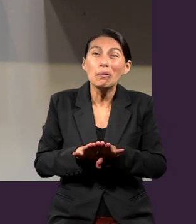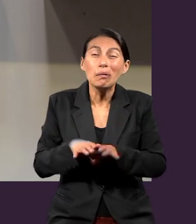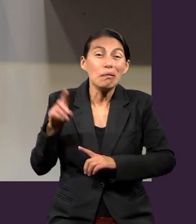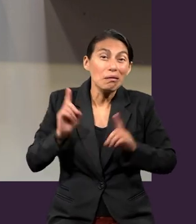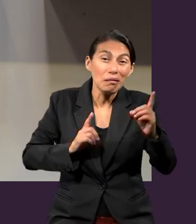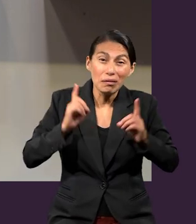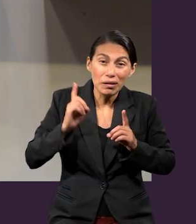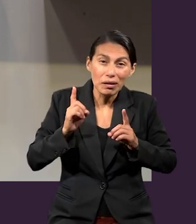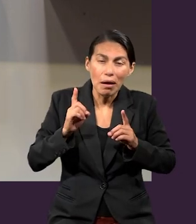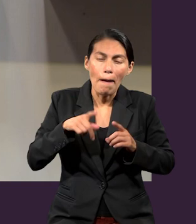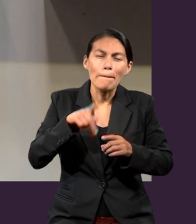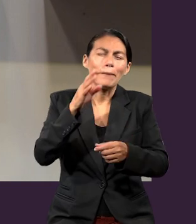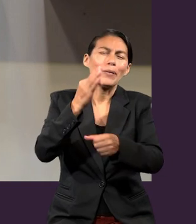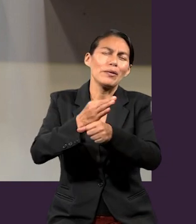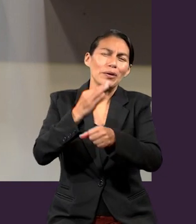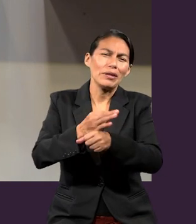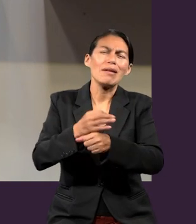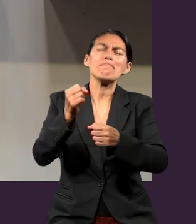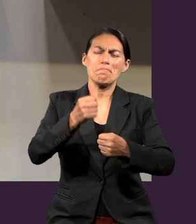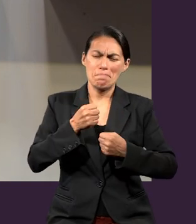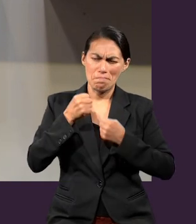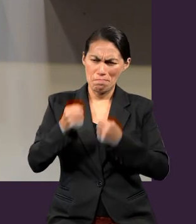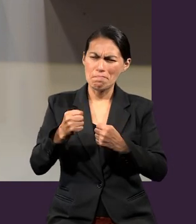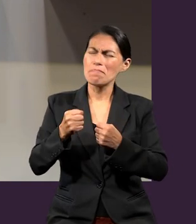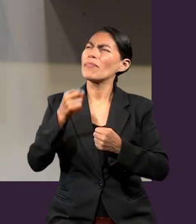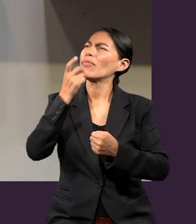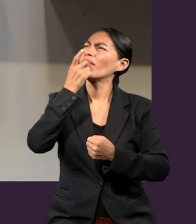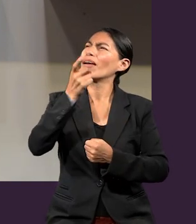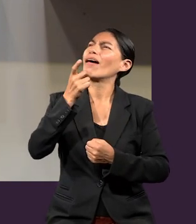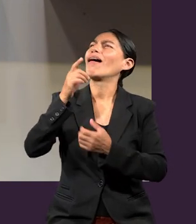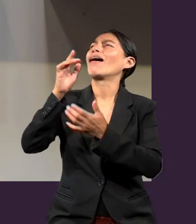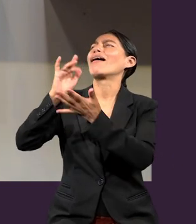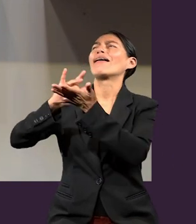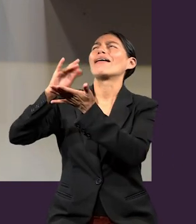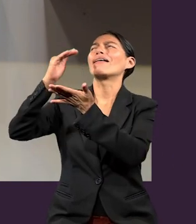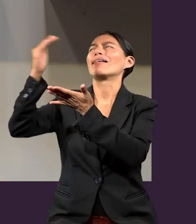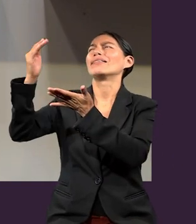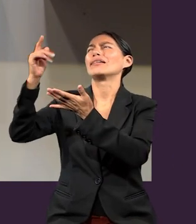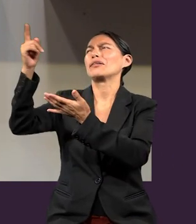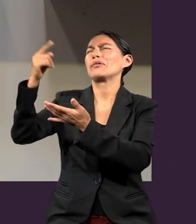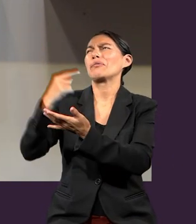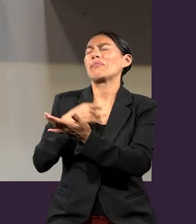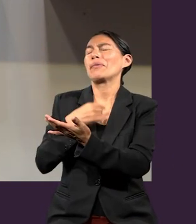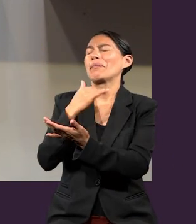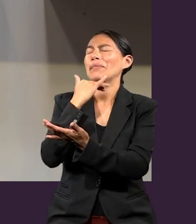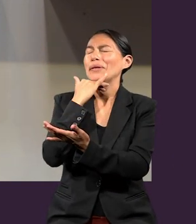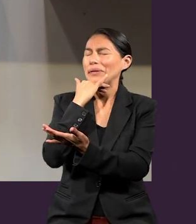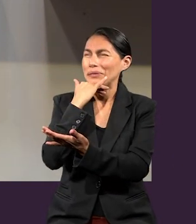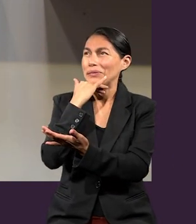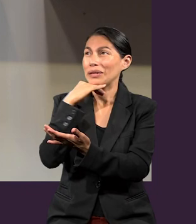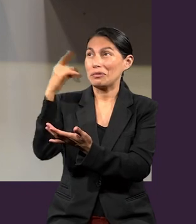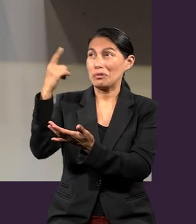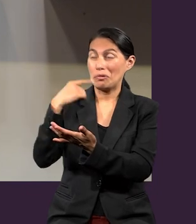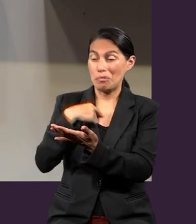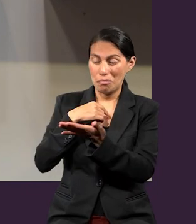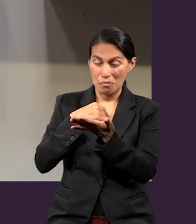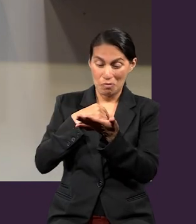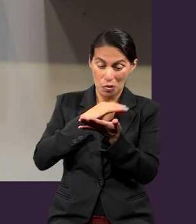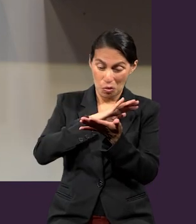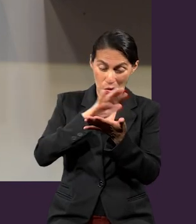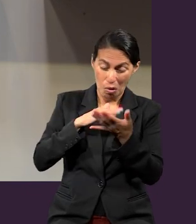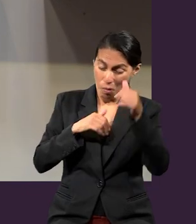gracias al cielo, gracias a Cristo Jesús, nuestros pecados han sido perdonados. Amén. En forma